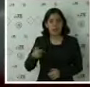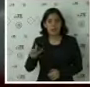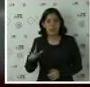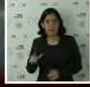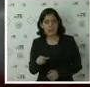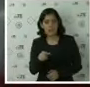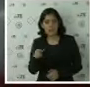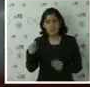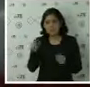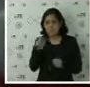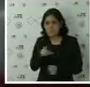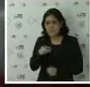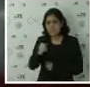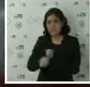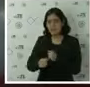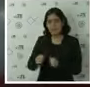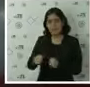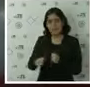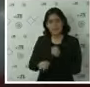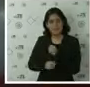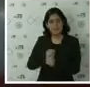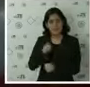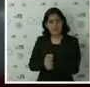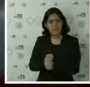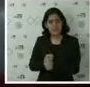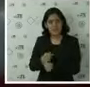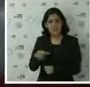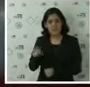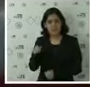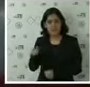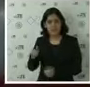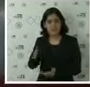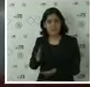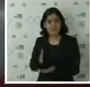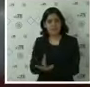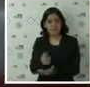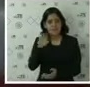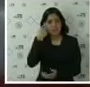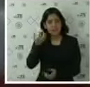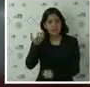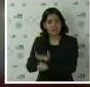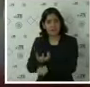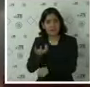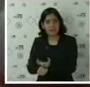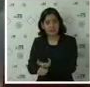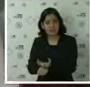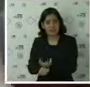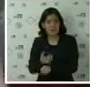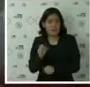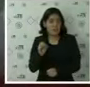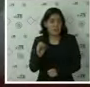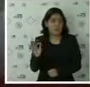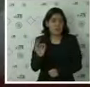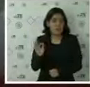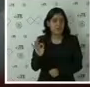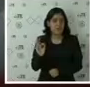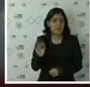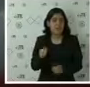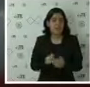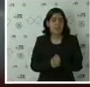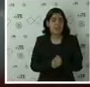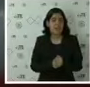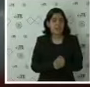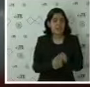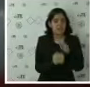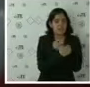en las juventudes indígenas que no tienen acceso a la educación? No es porque no quieran. En México no hay ninis, quítense eso de